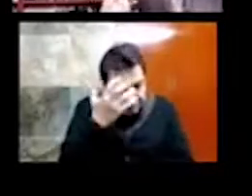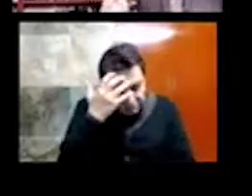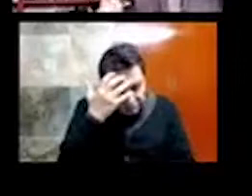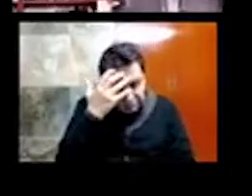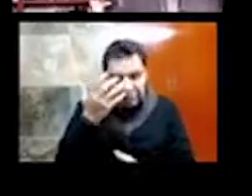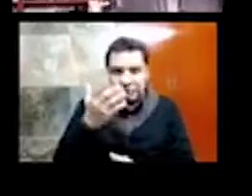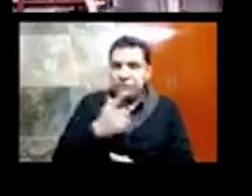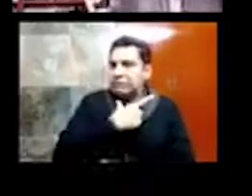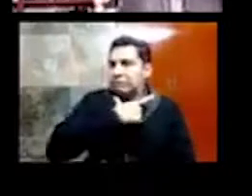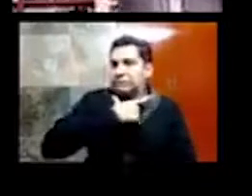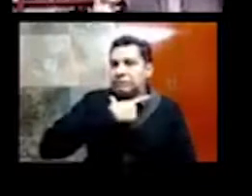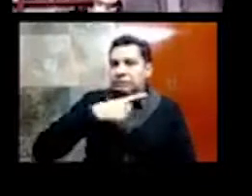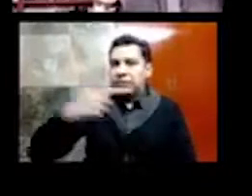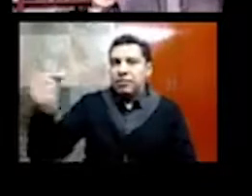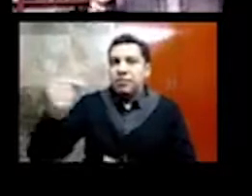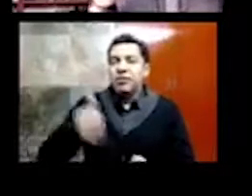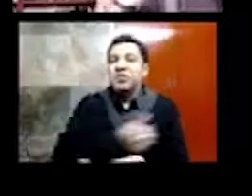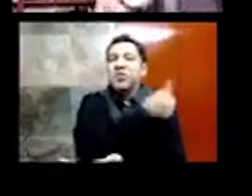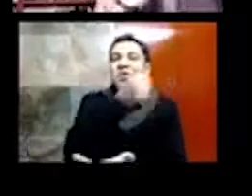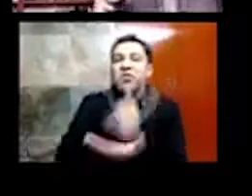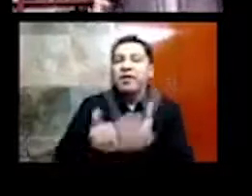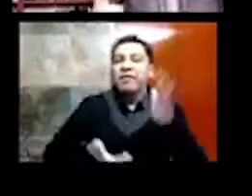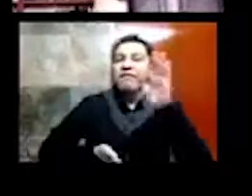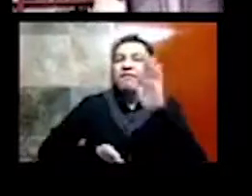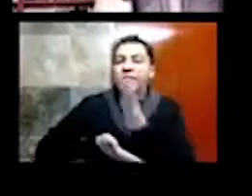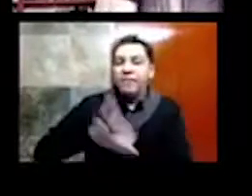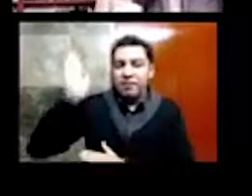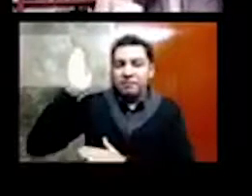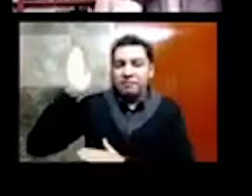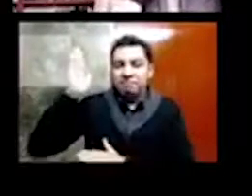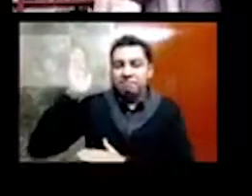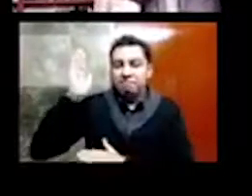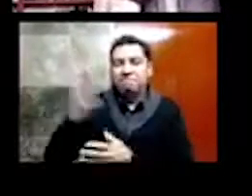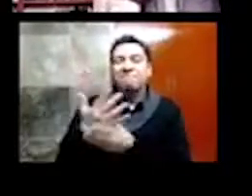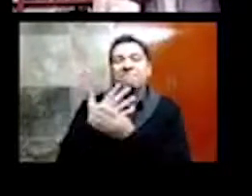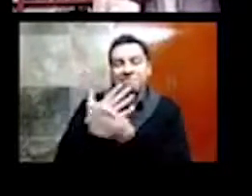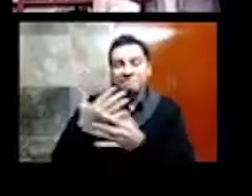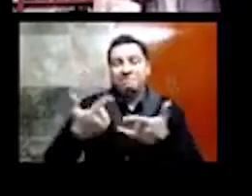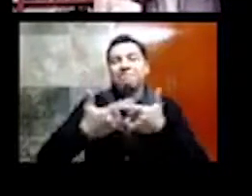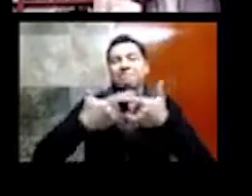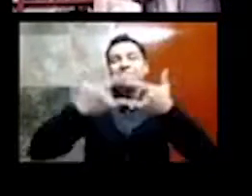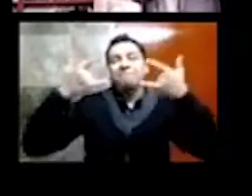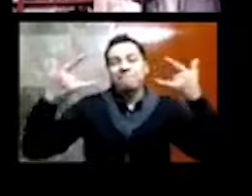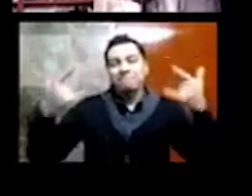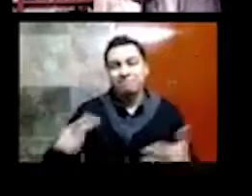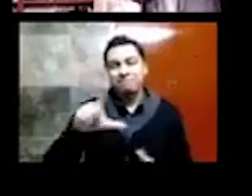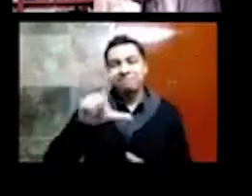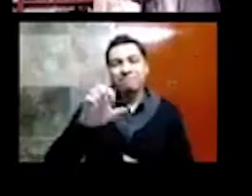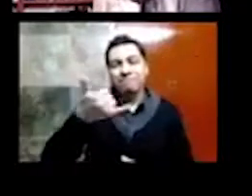Y abandonó la ciudad, dejó la ciudad. Esta es una de las leyendas, ¿no? Y